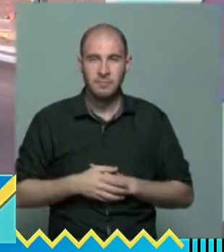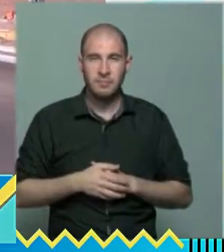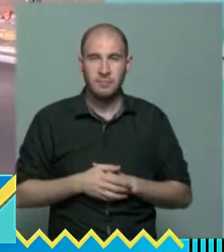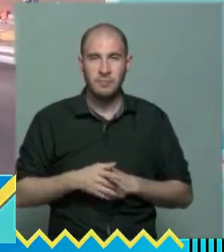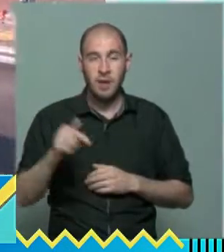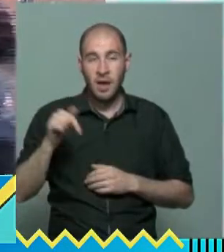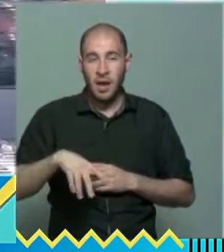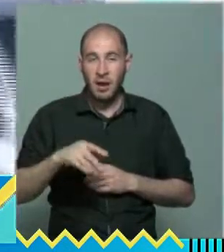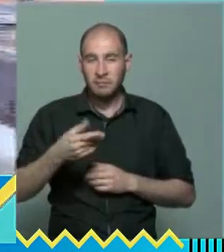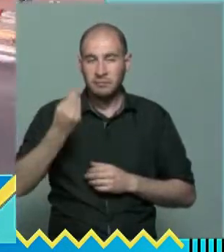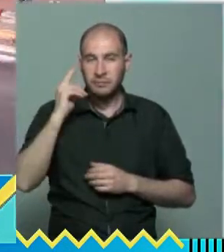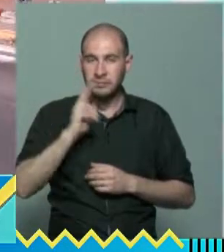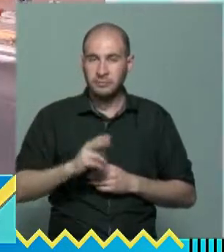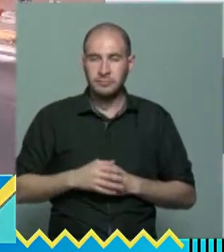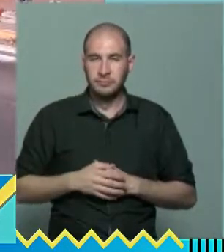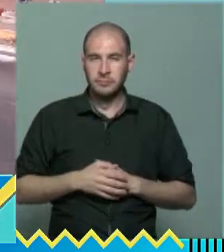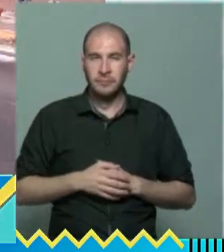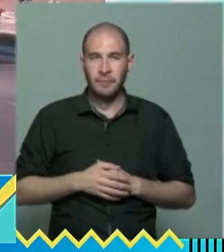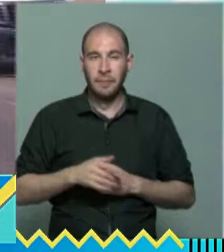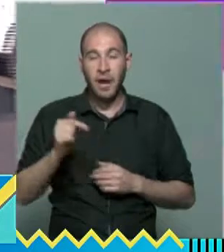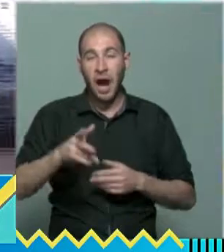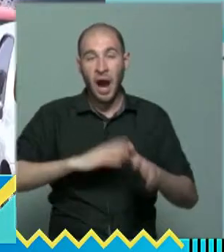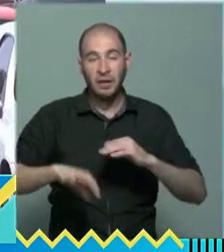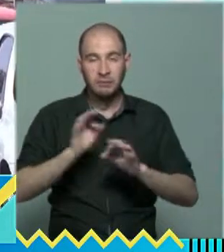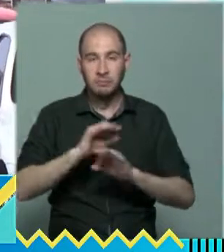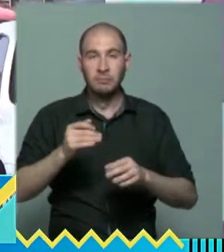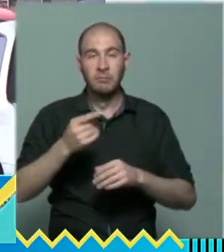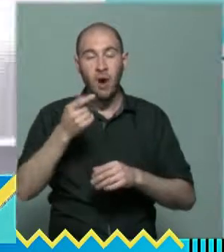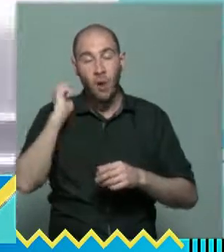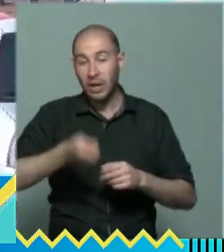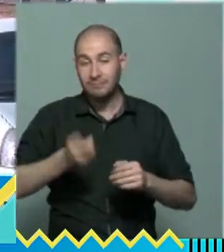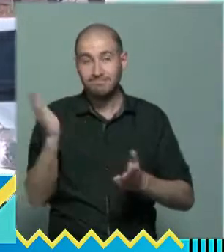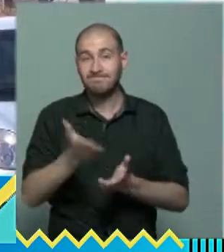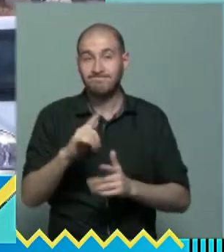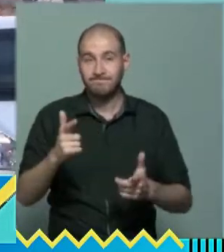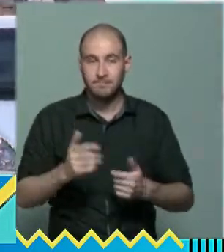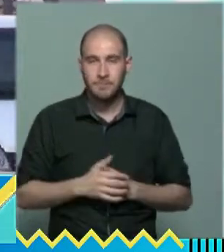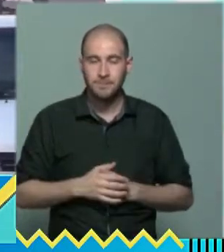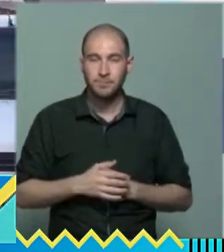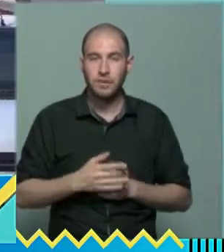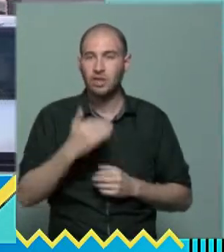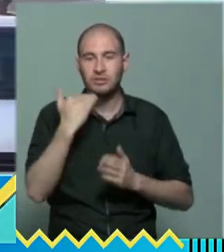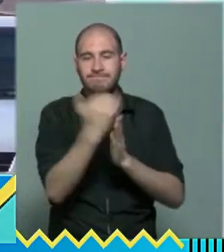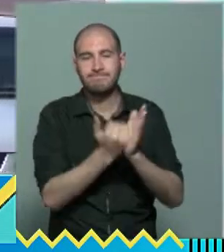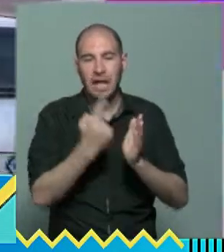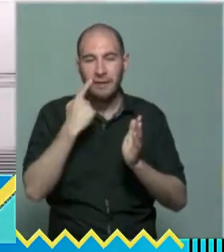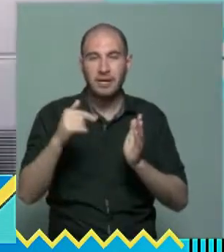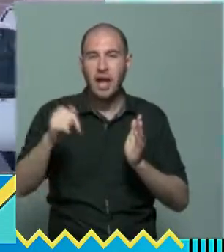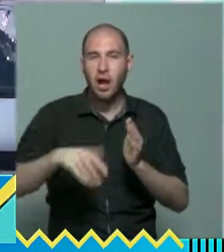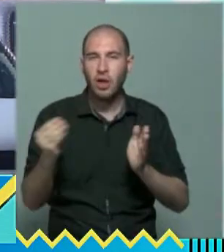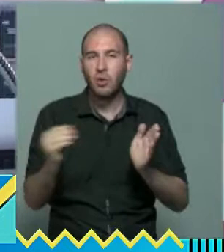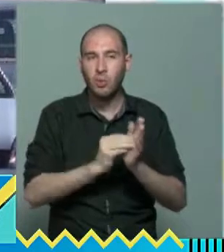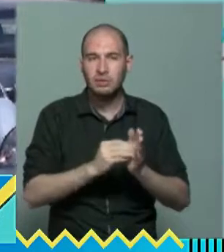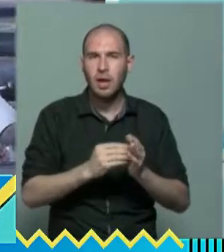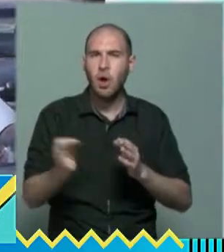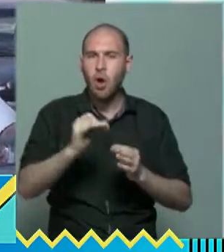esto lo hemos visto que no sea nunca ejecutado por parte de ningún juez. No sé con qué criterio ahora lo ponen y